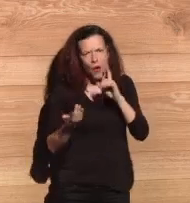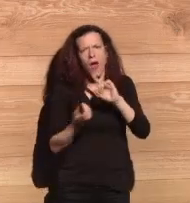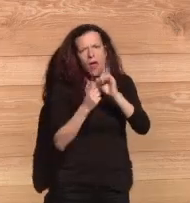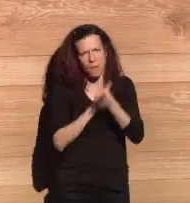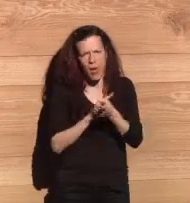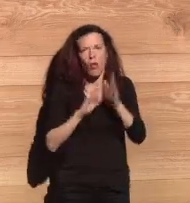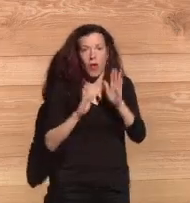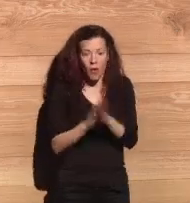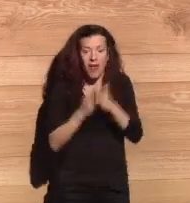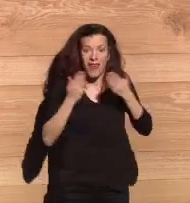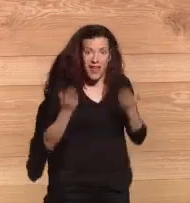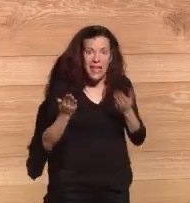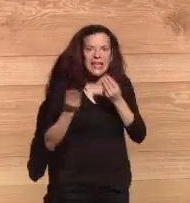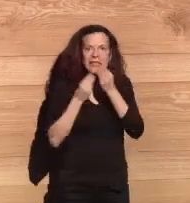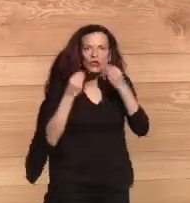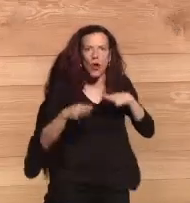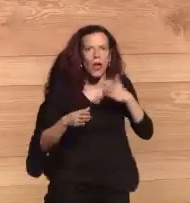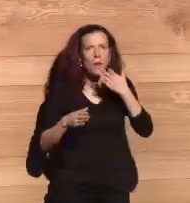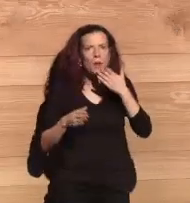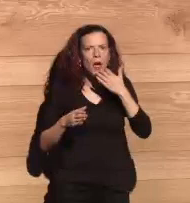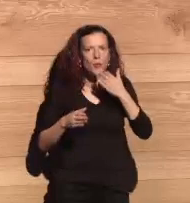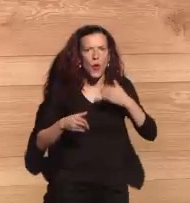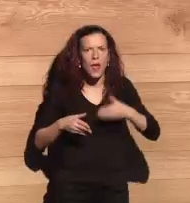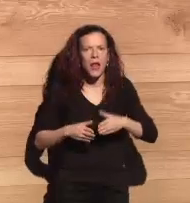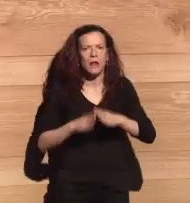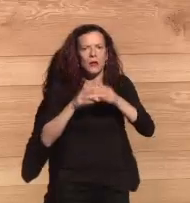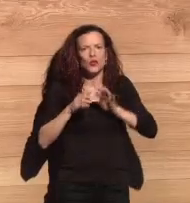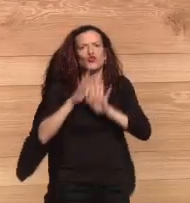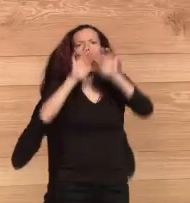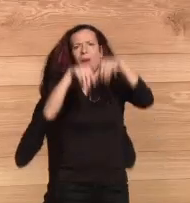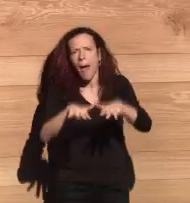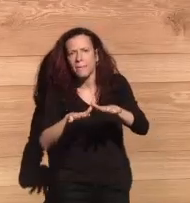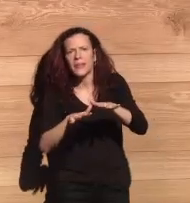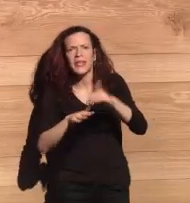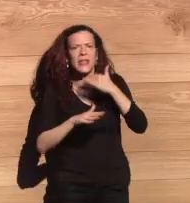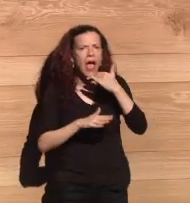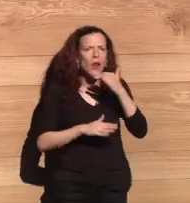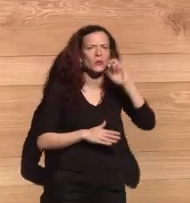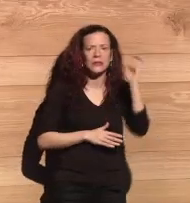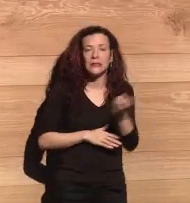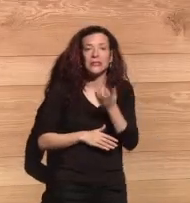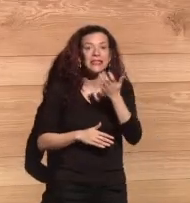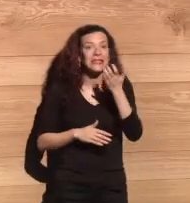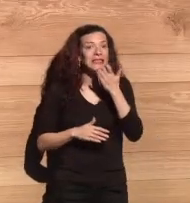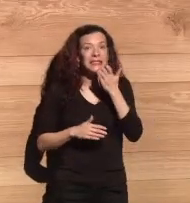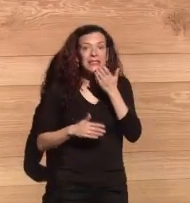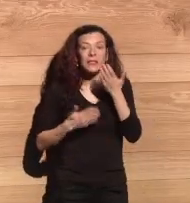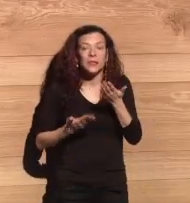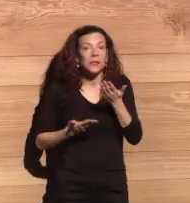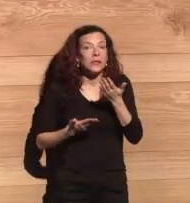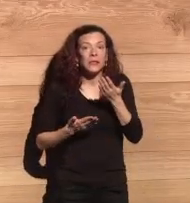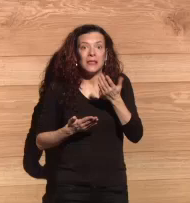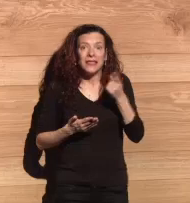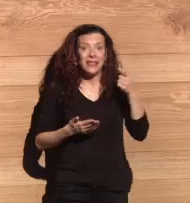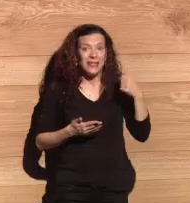eran grandes historias pues del tipo el tsunami de tal o el no sé qué de cuál, ¿no? Y si nadie te llevaba allí, te lo tenías que costear tú.